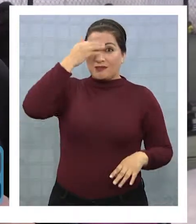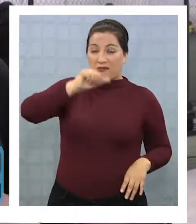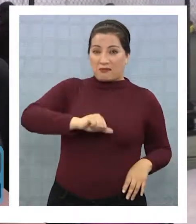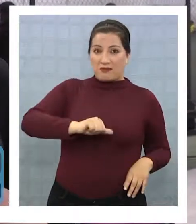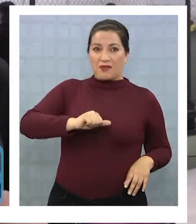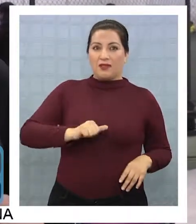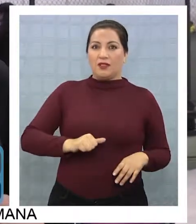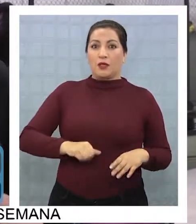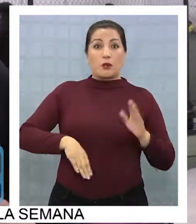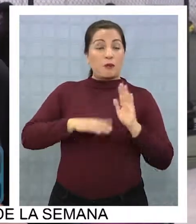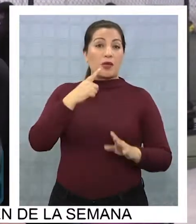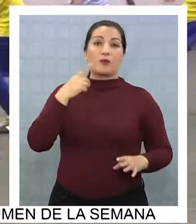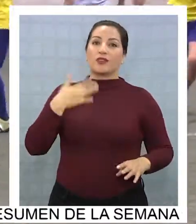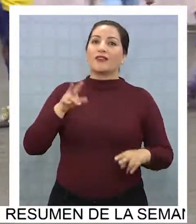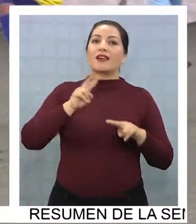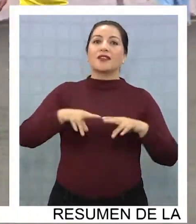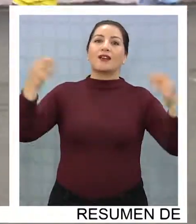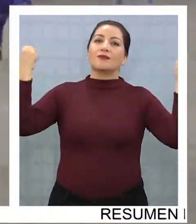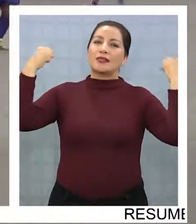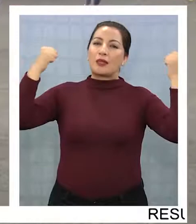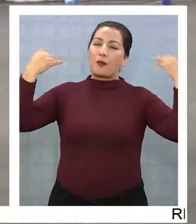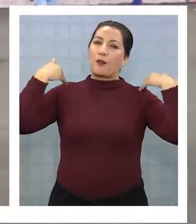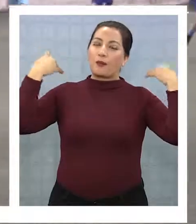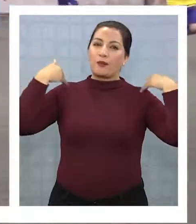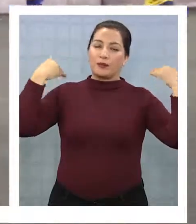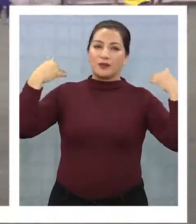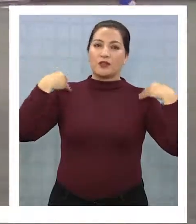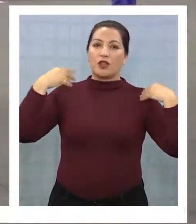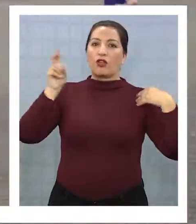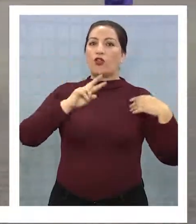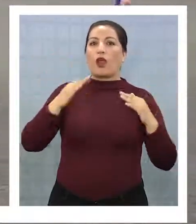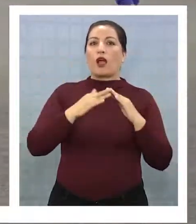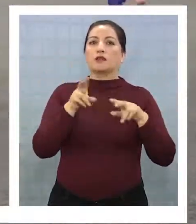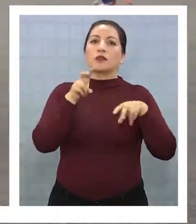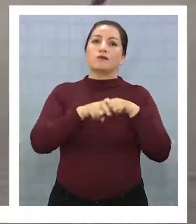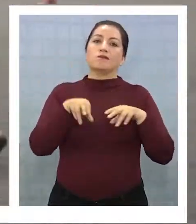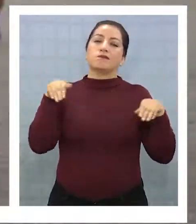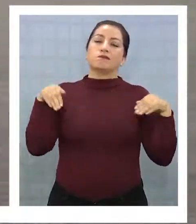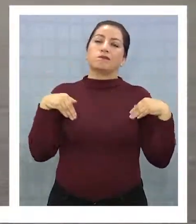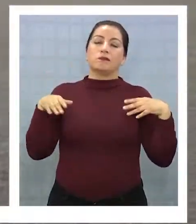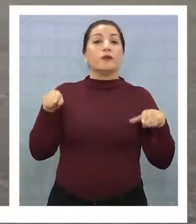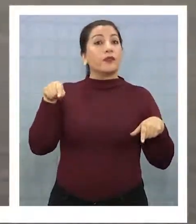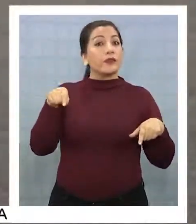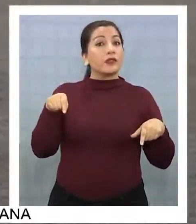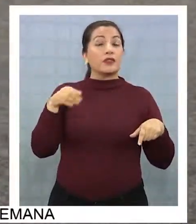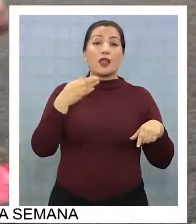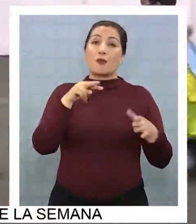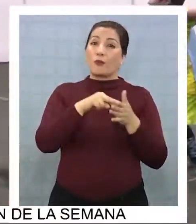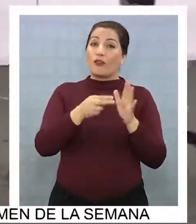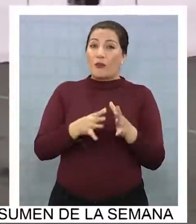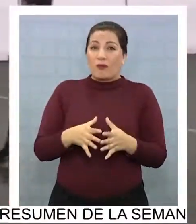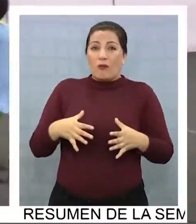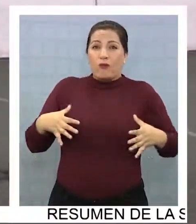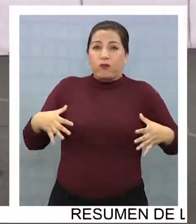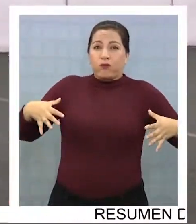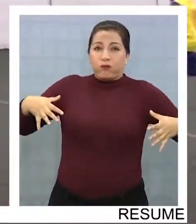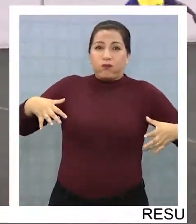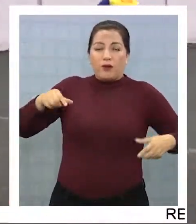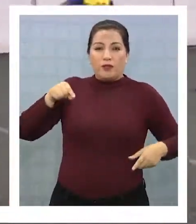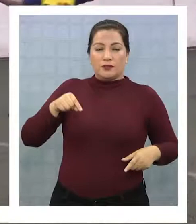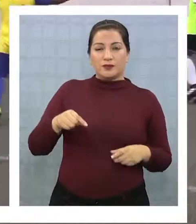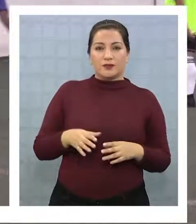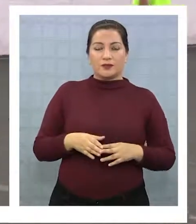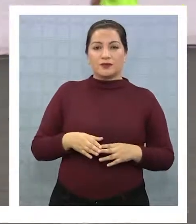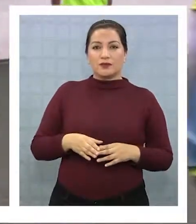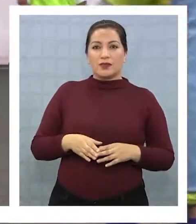malas. Cosas malas y lo más importante es que hagan deporte, que no sean sedentarios. Está el problema de la obesidad y